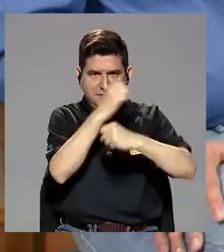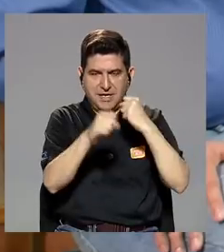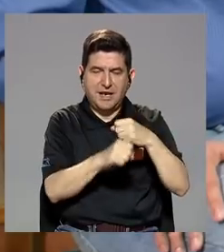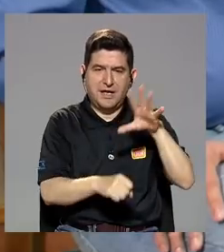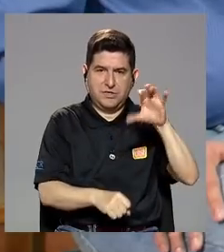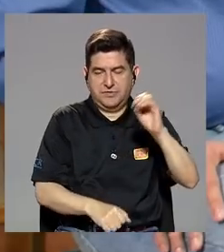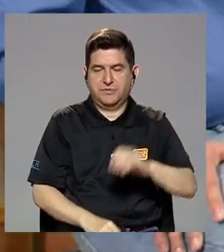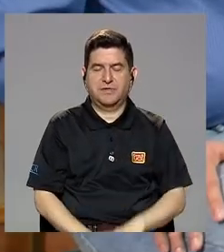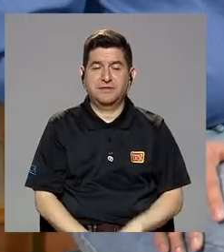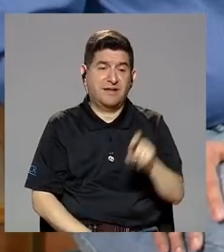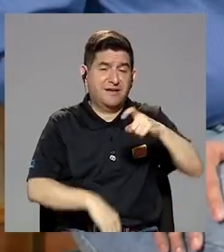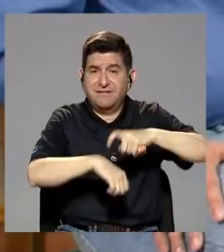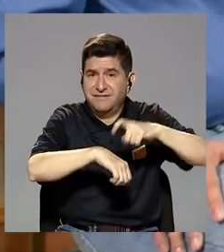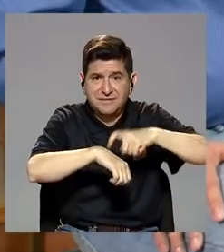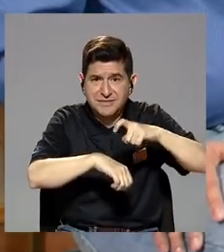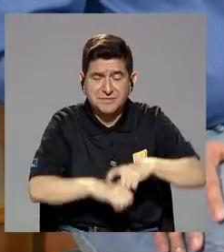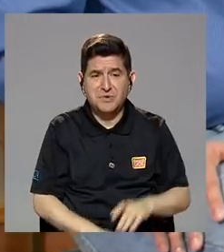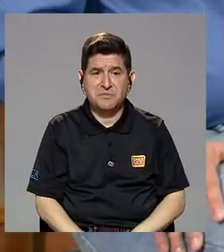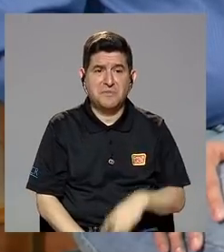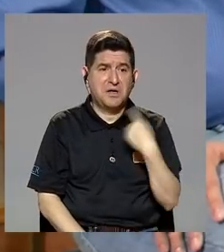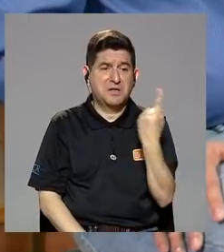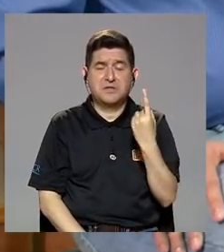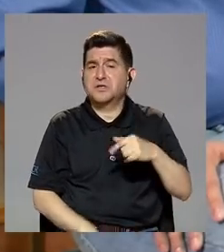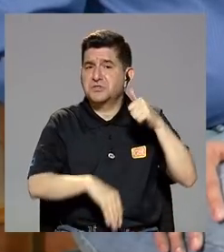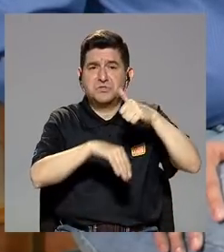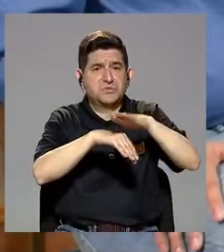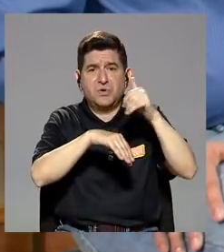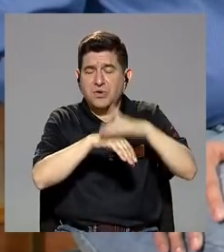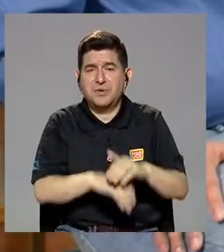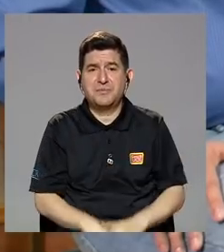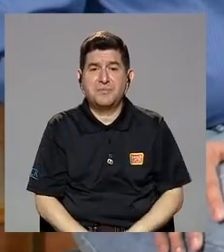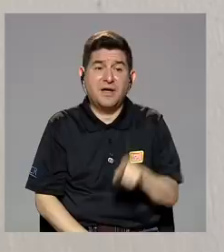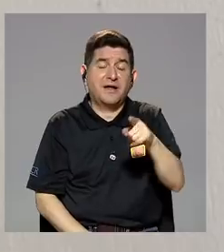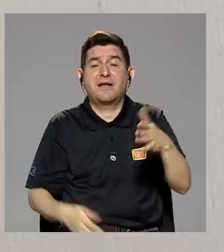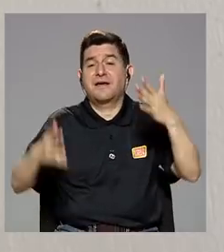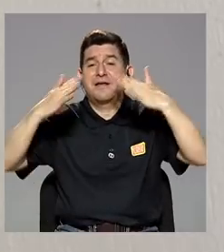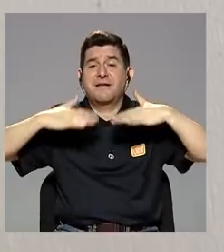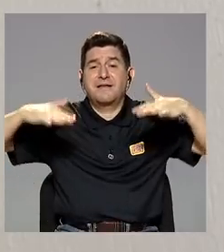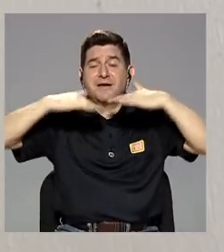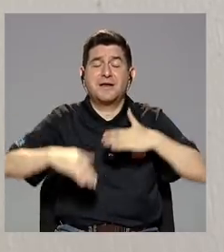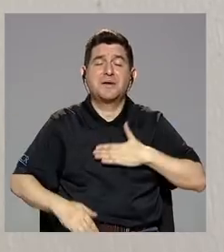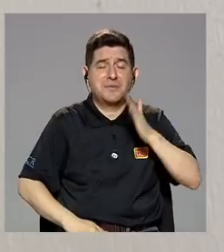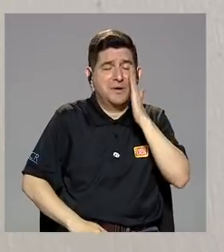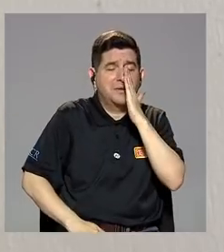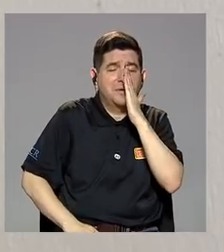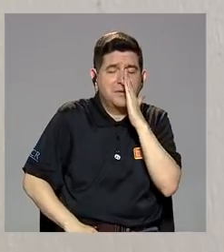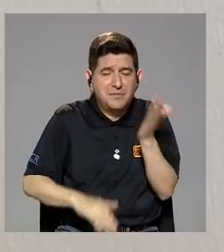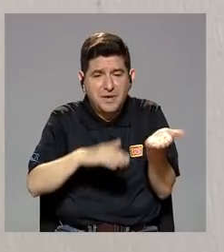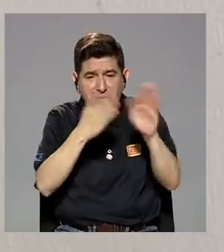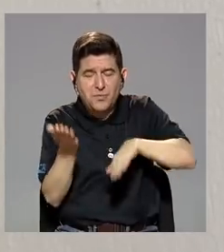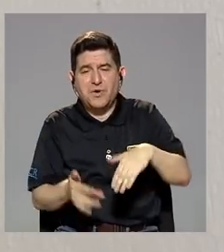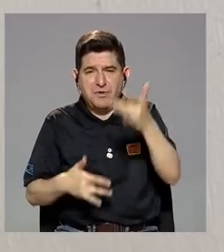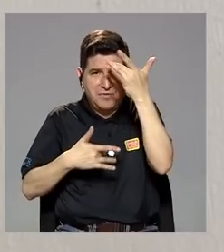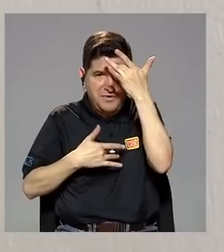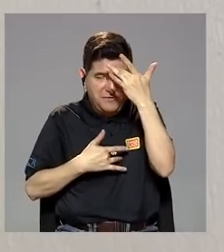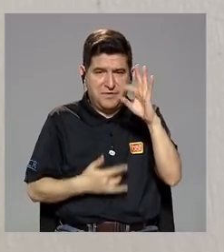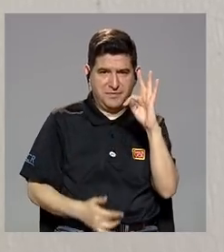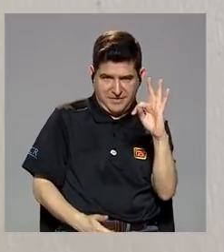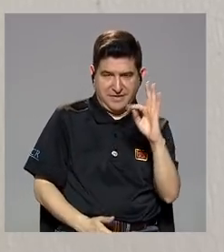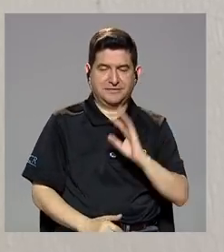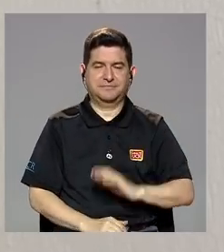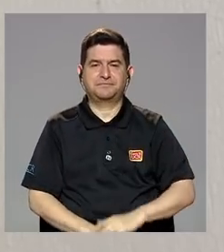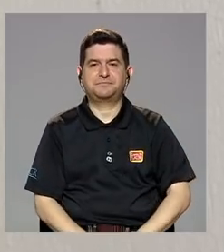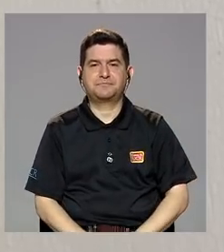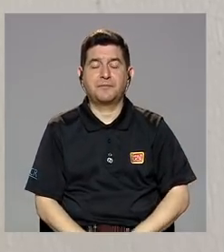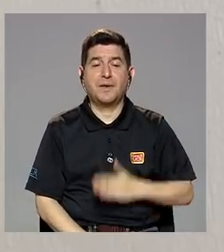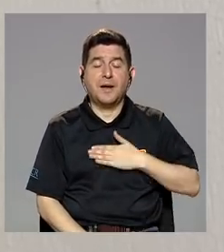el culo si en esa época lo único que te recetaban era clima mi madre falleció de tuberculosis y